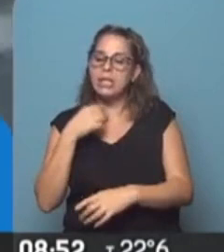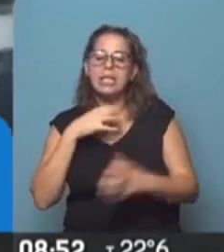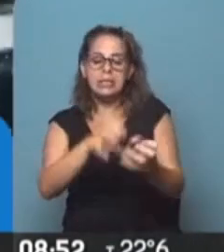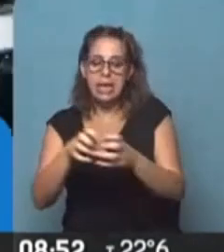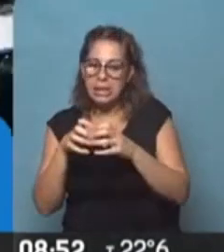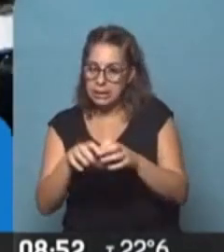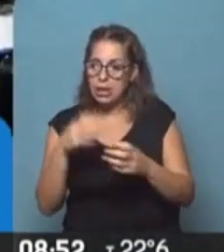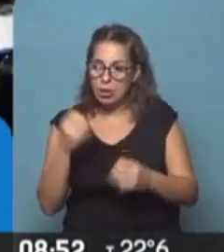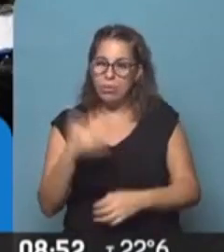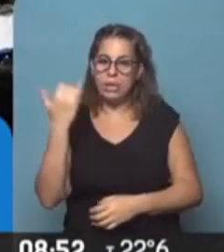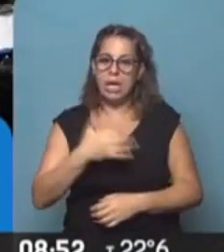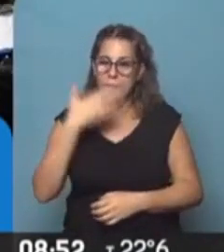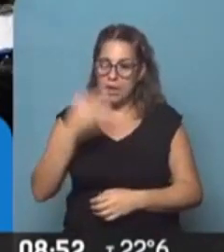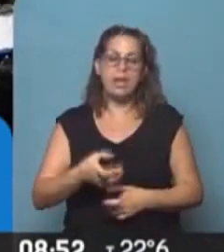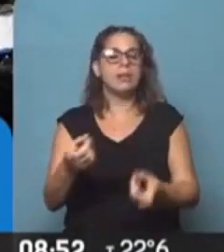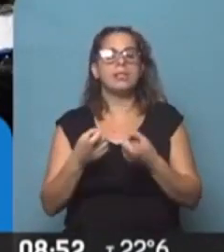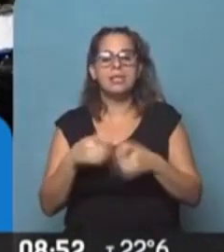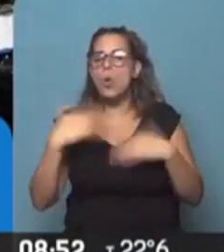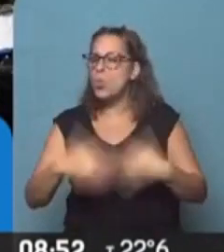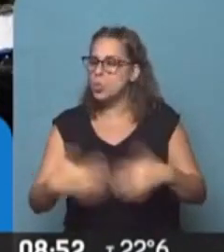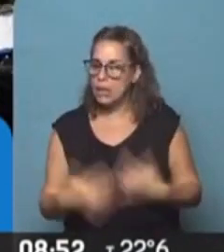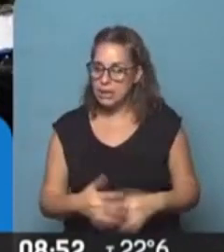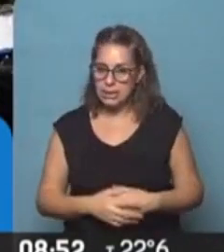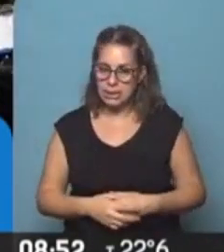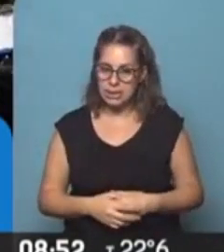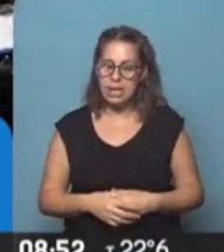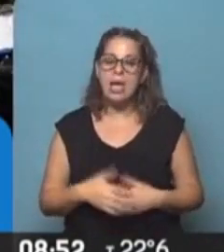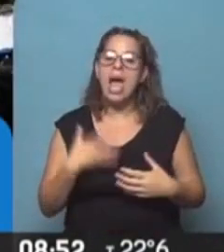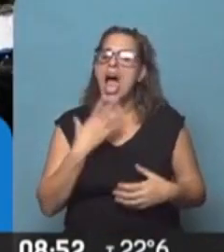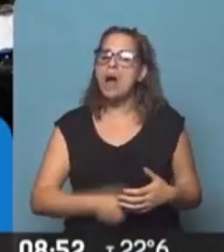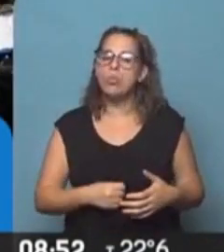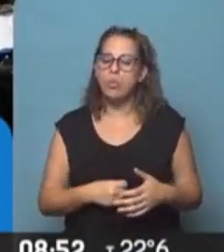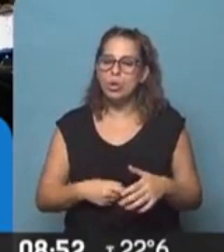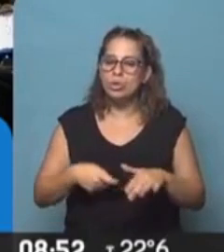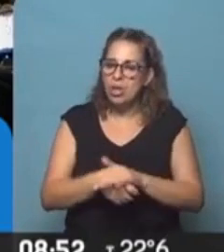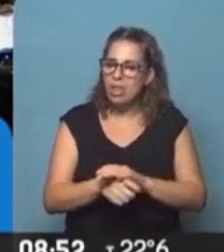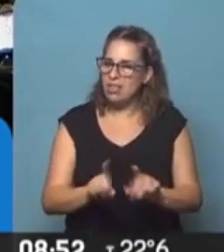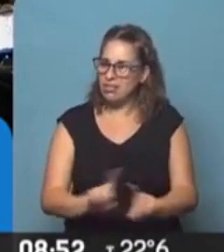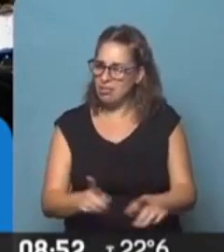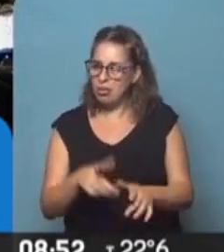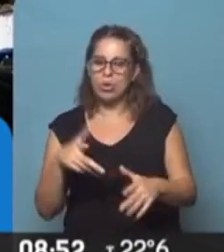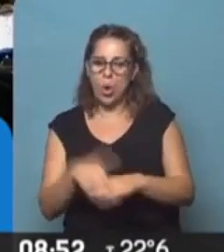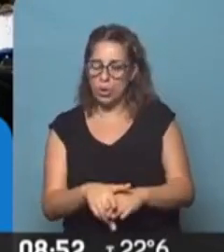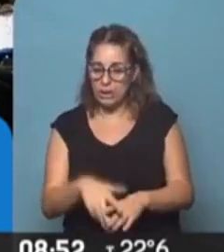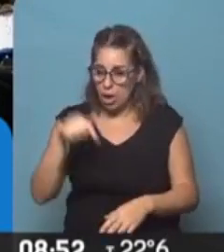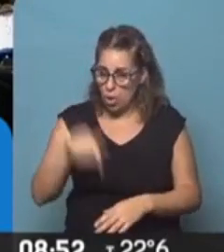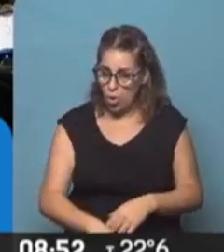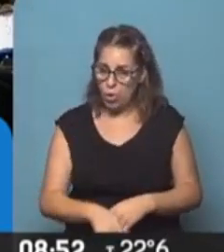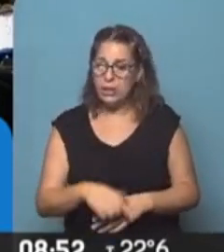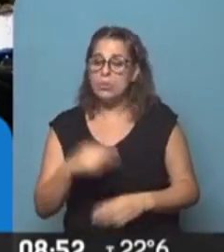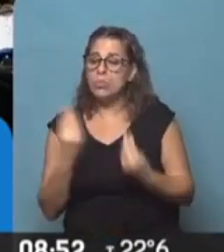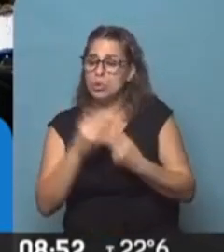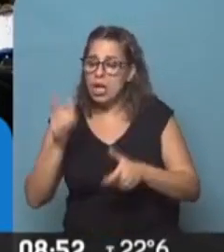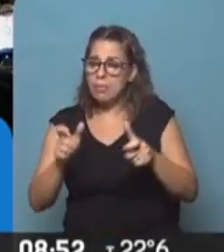trate, porque hay una verdadera necesidad y urgencia en terminar con el aborto clandestino, que hoy se cobra la vida